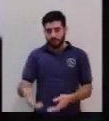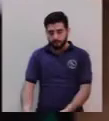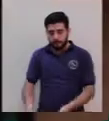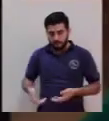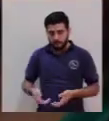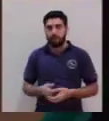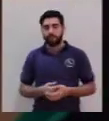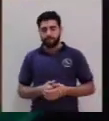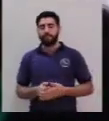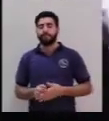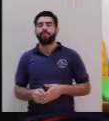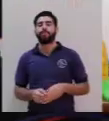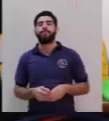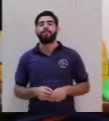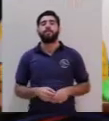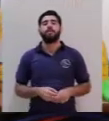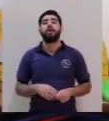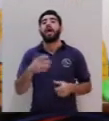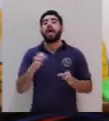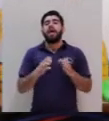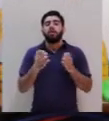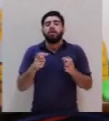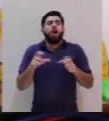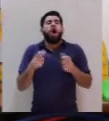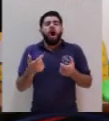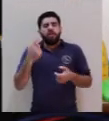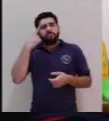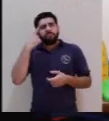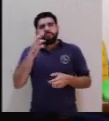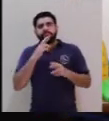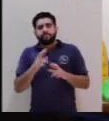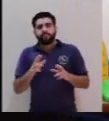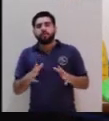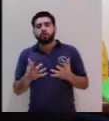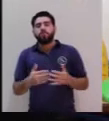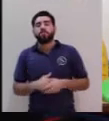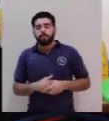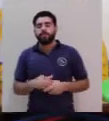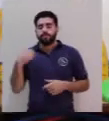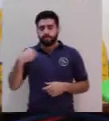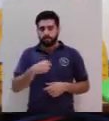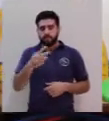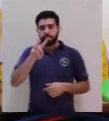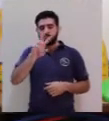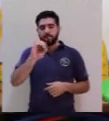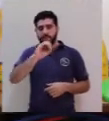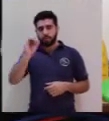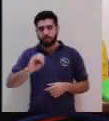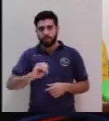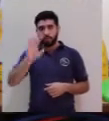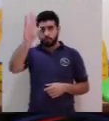quetzales. Entonces, vamos a tomar este